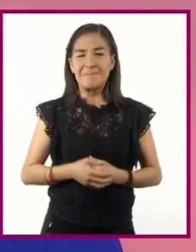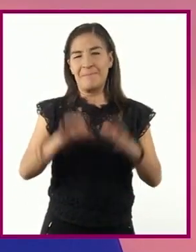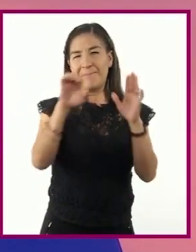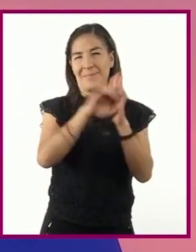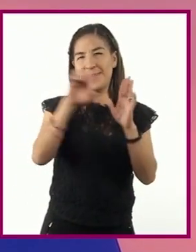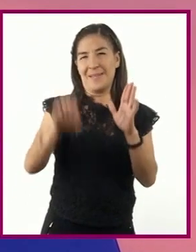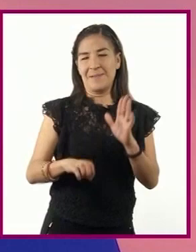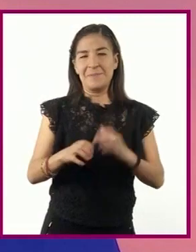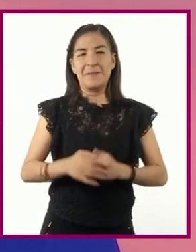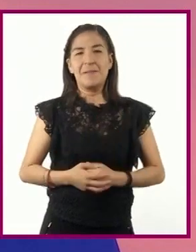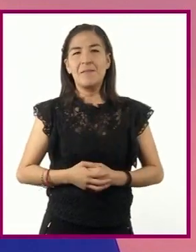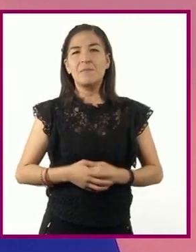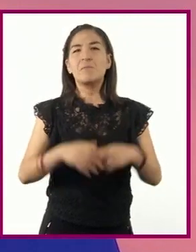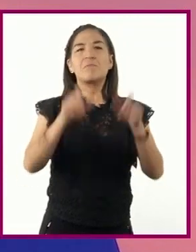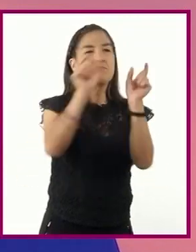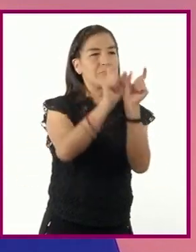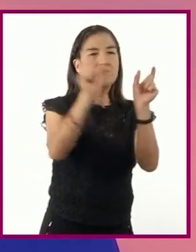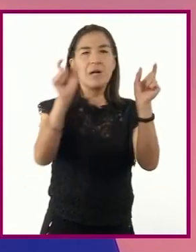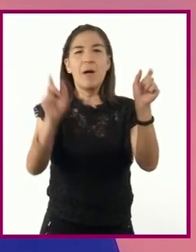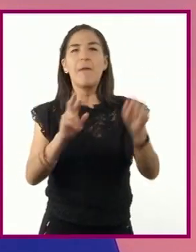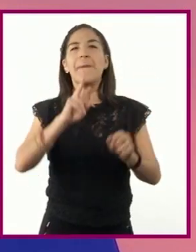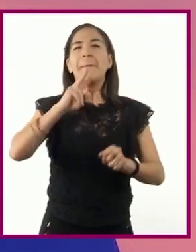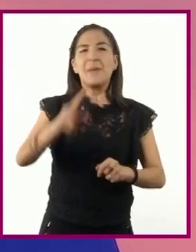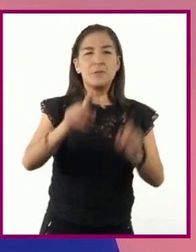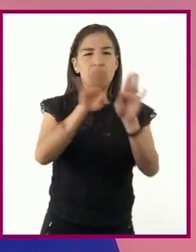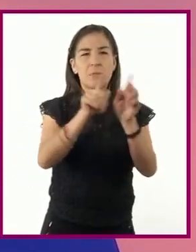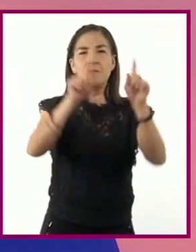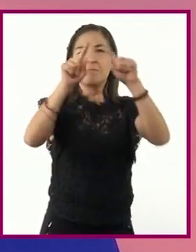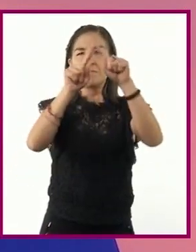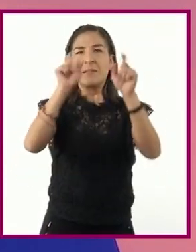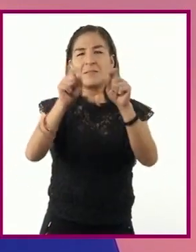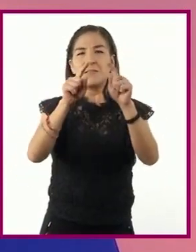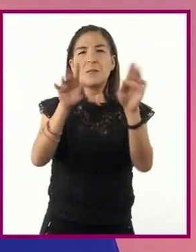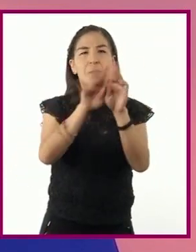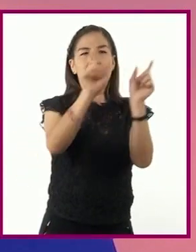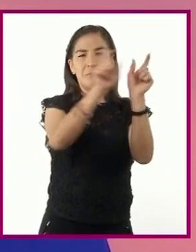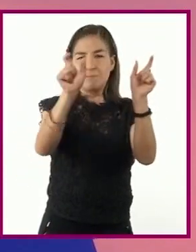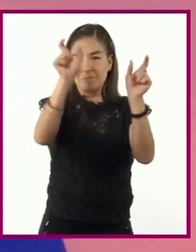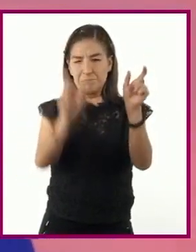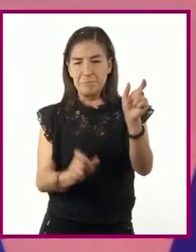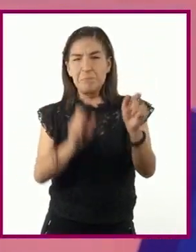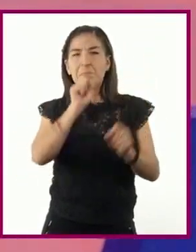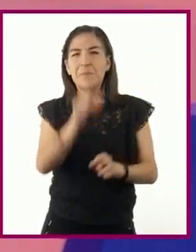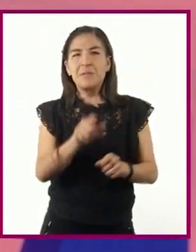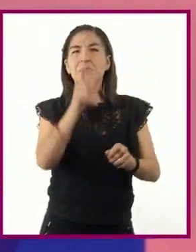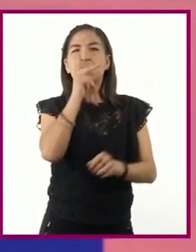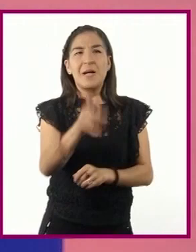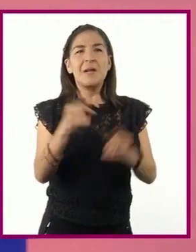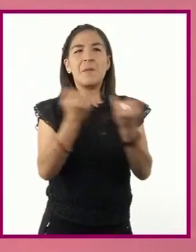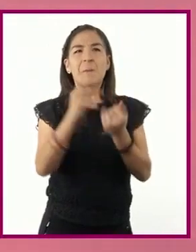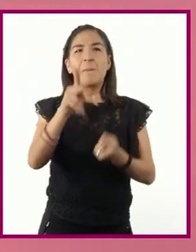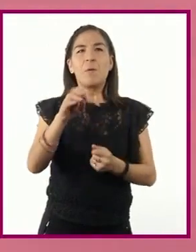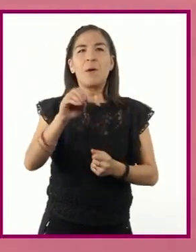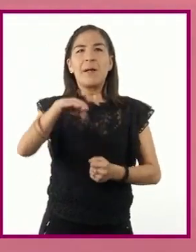ejemplo, las estrofas y los versos están ahí y nos permiten apreciar la forma de este poema.